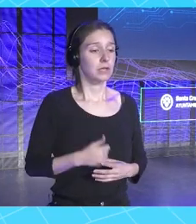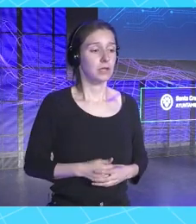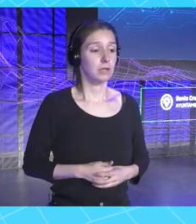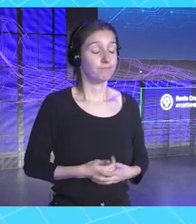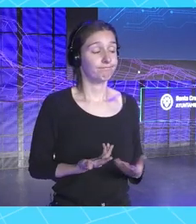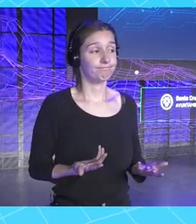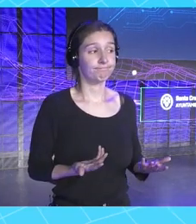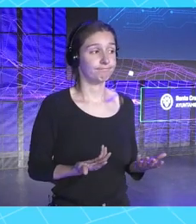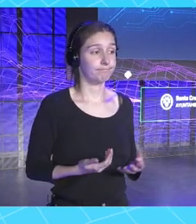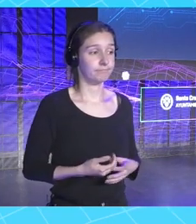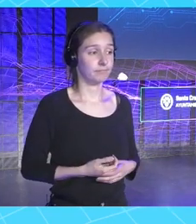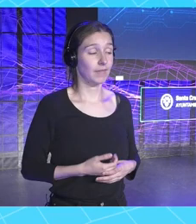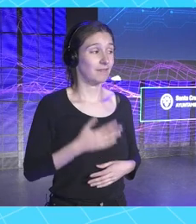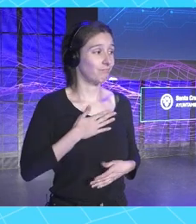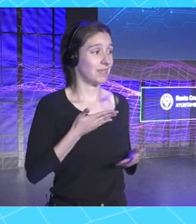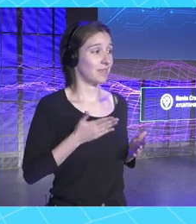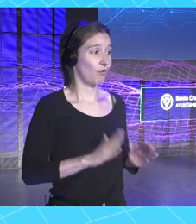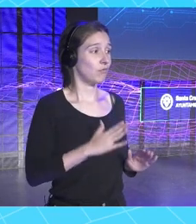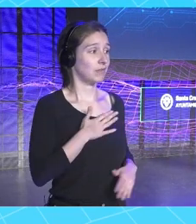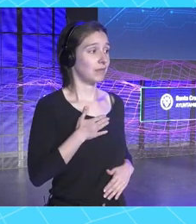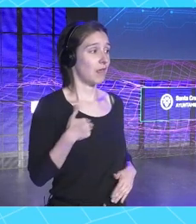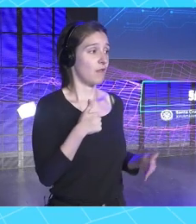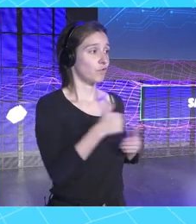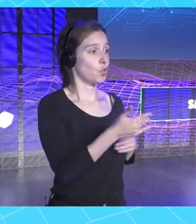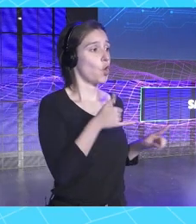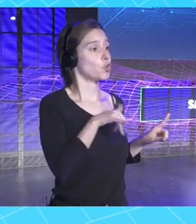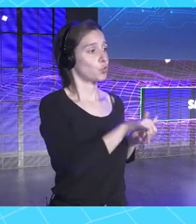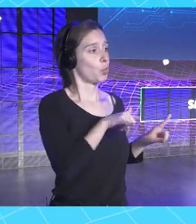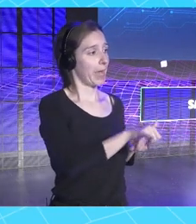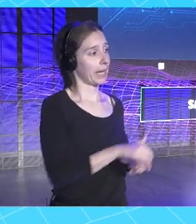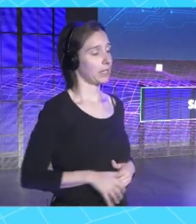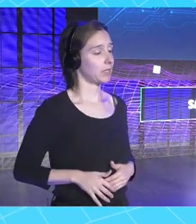Es que mi hijo quiere ser youtuber